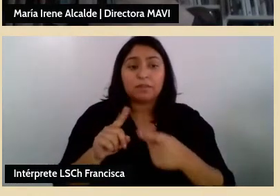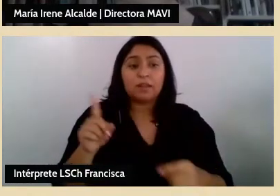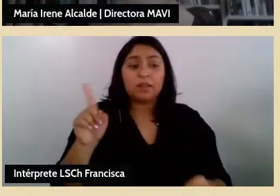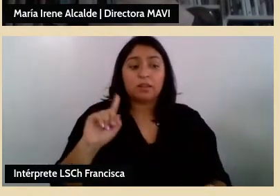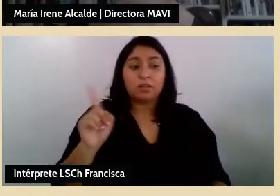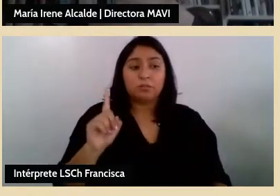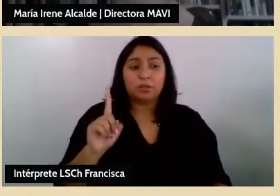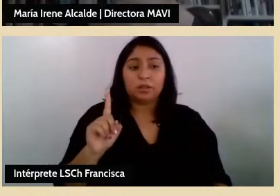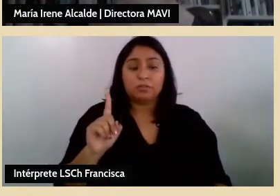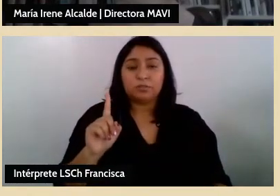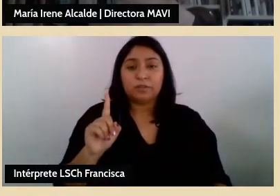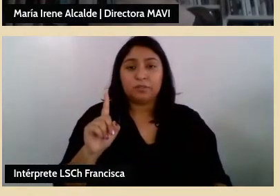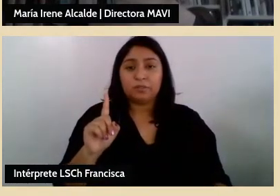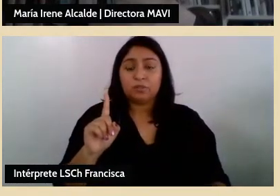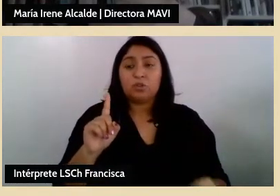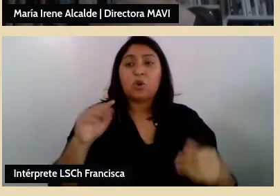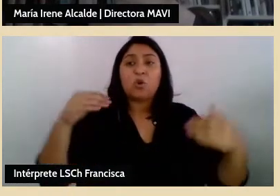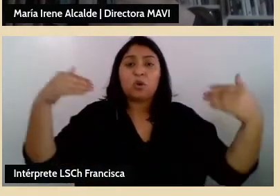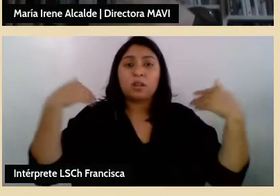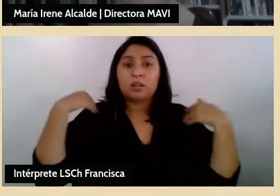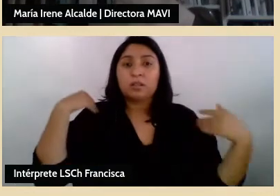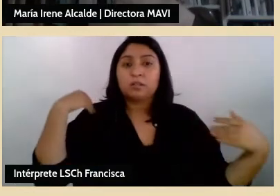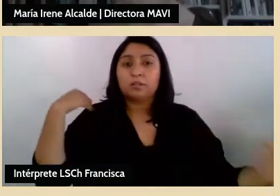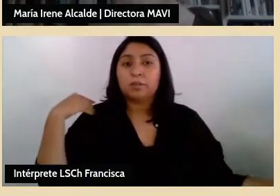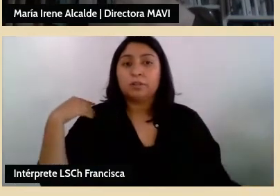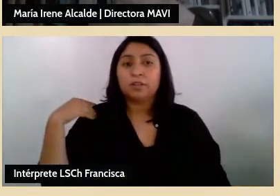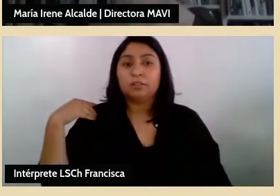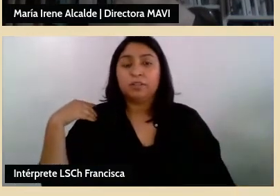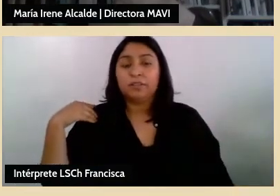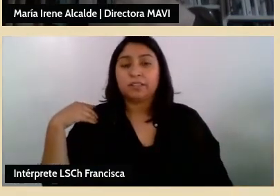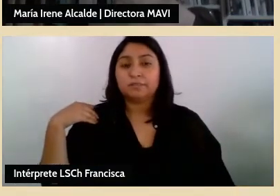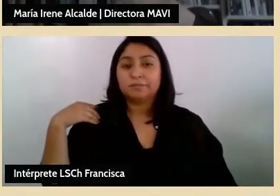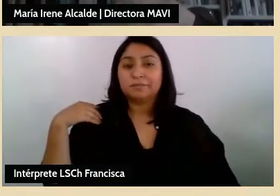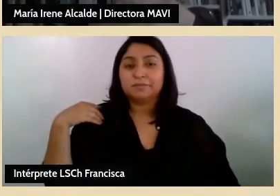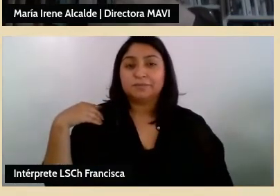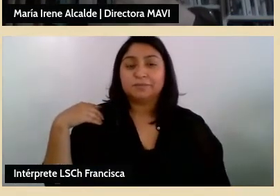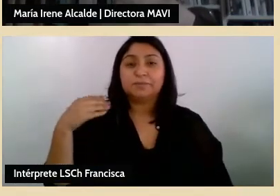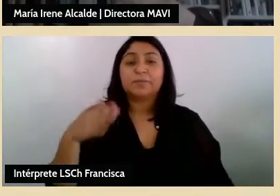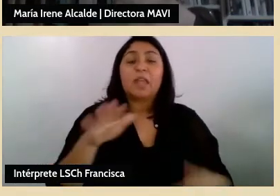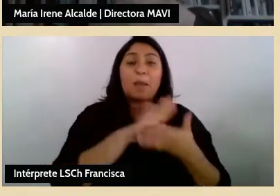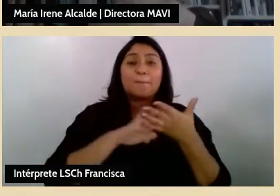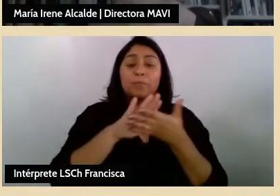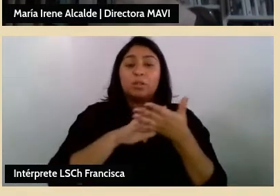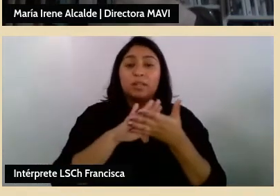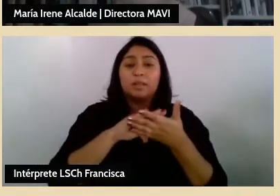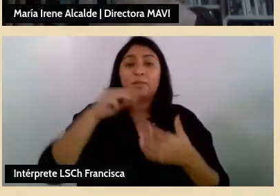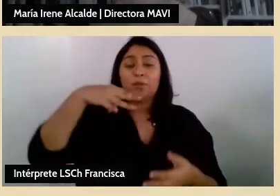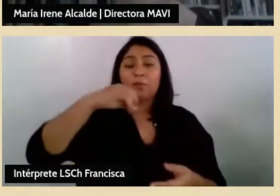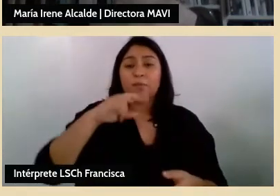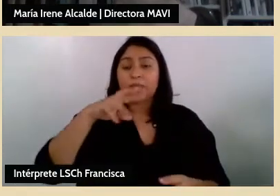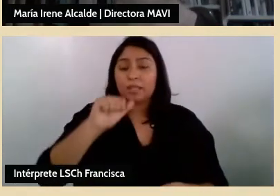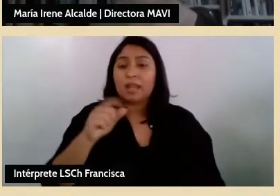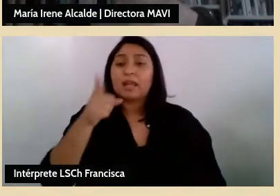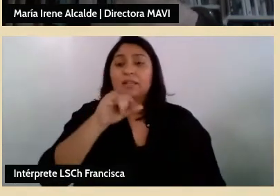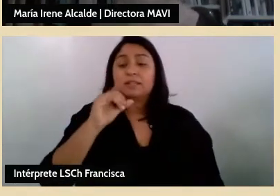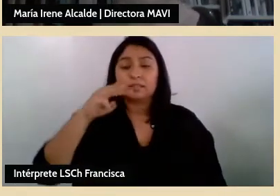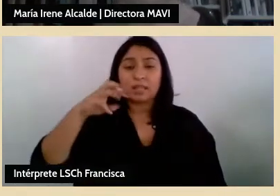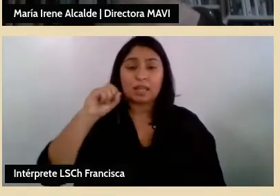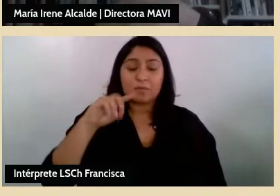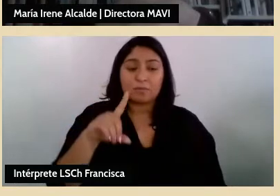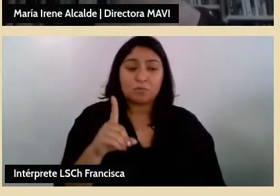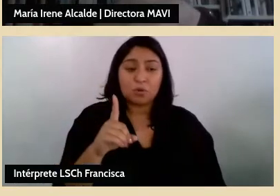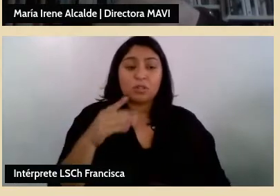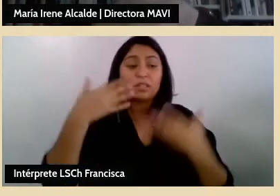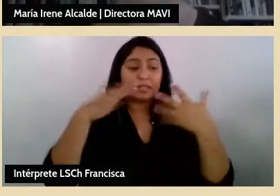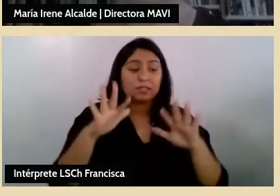ejercicio relativamente nuevo, ya no sé, por ejemplo el caso de Nina Simone ya había escrito esto en